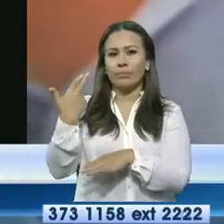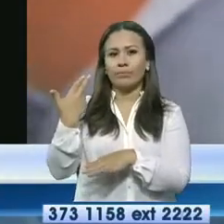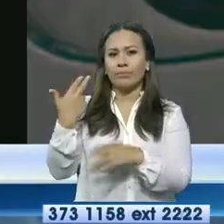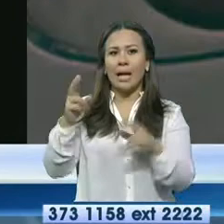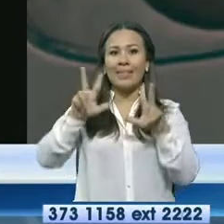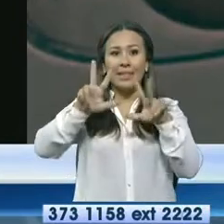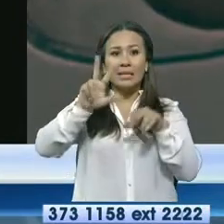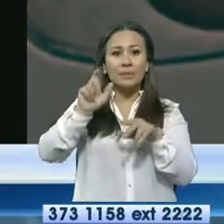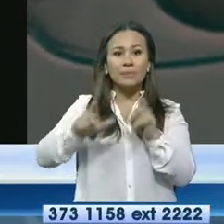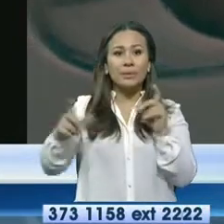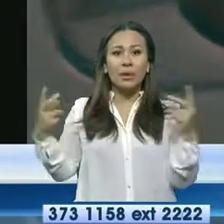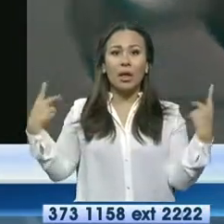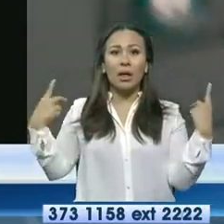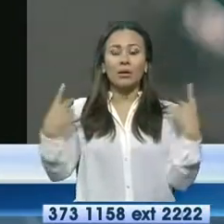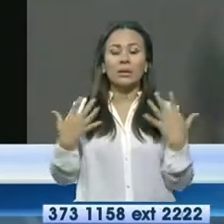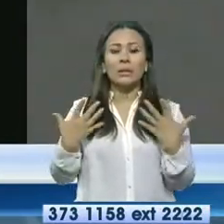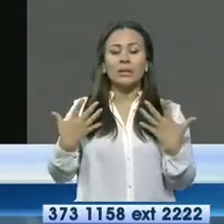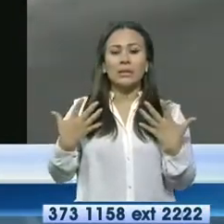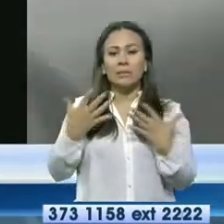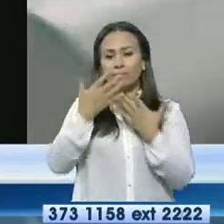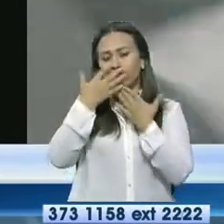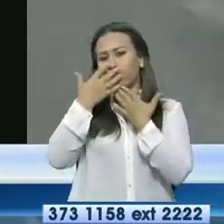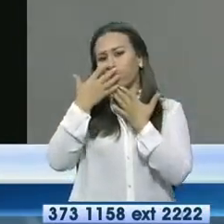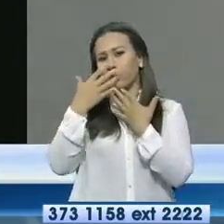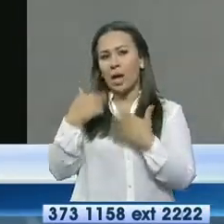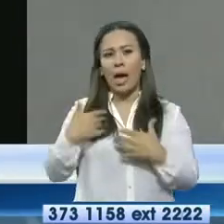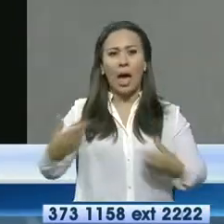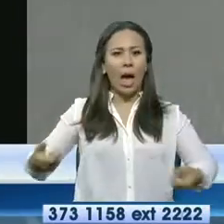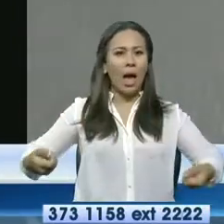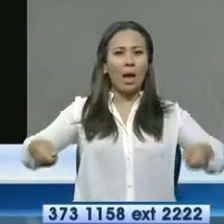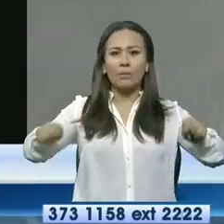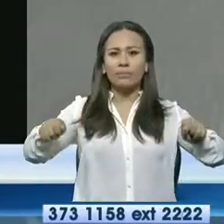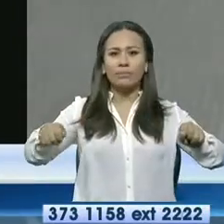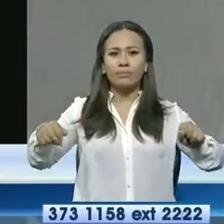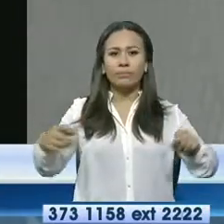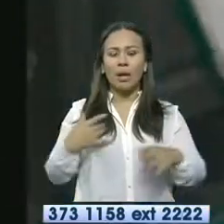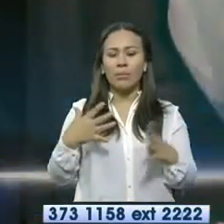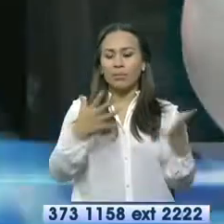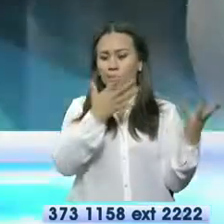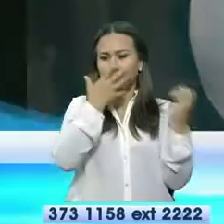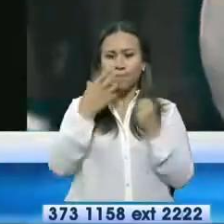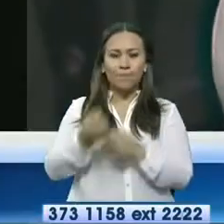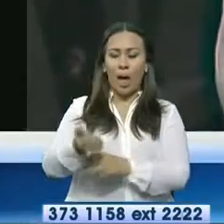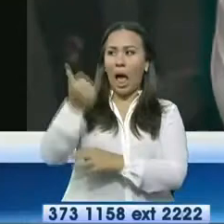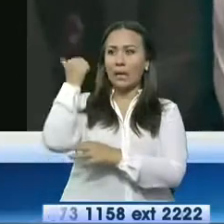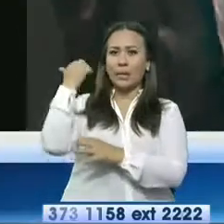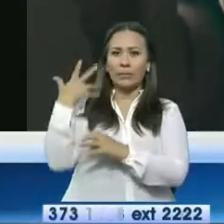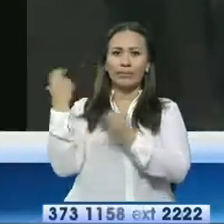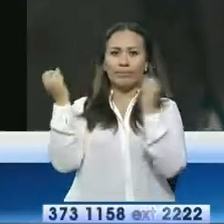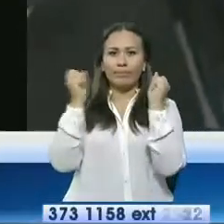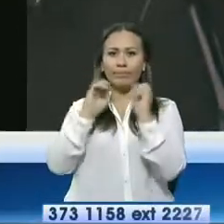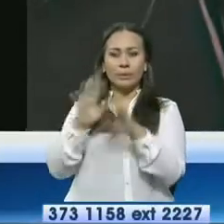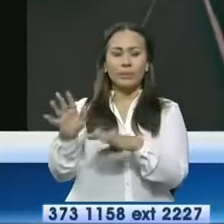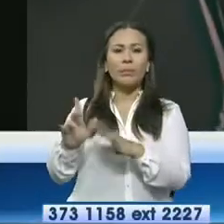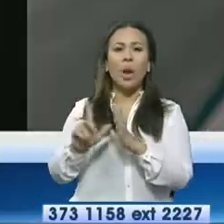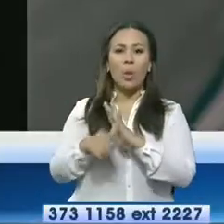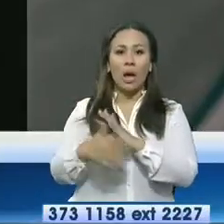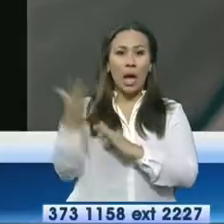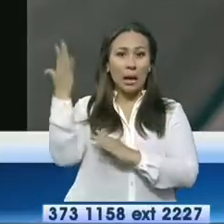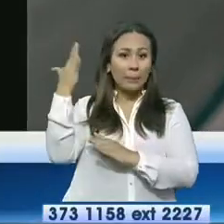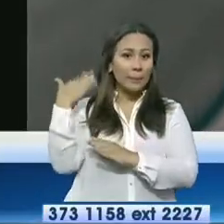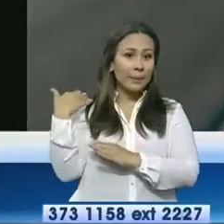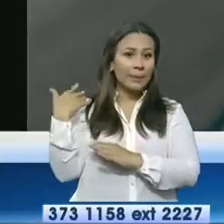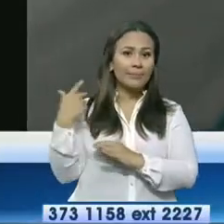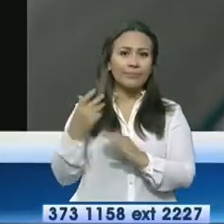personas más. Bueno, me abrieron todas las puertas y me pasaron al asiento de atrás de mi auto. Y ellos al respaldar lo hacen para